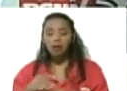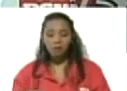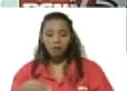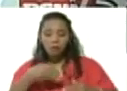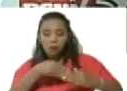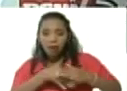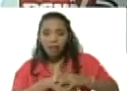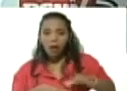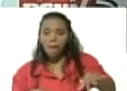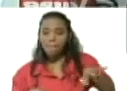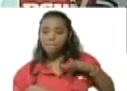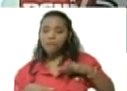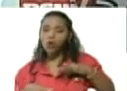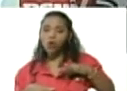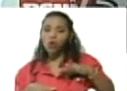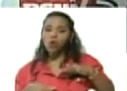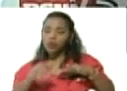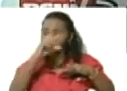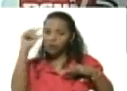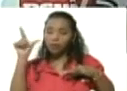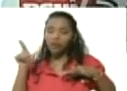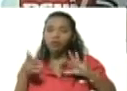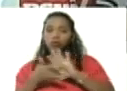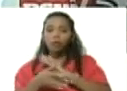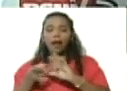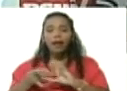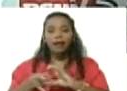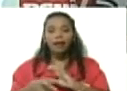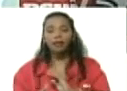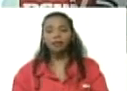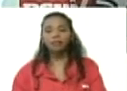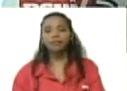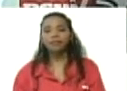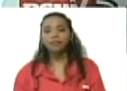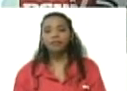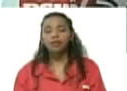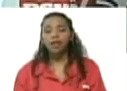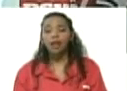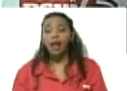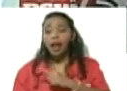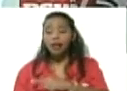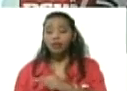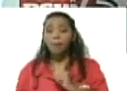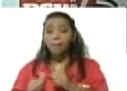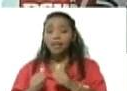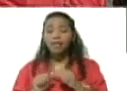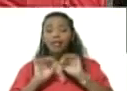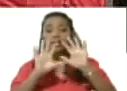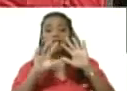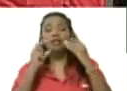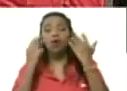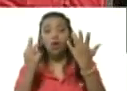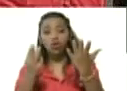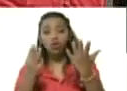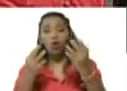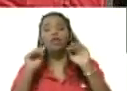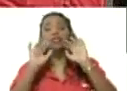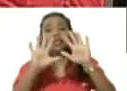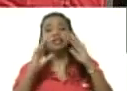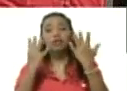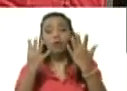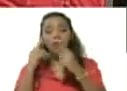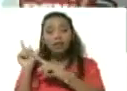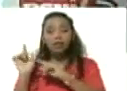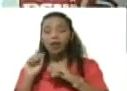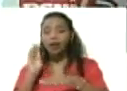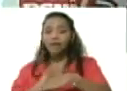activos. Son militantes de la Revolución Bolivariana. Así que eso arranca 18 y 19 y ya iremos anunciando la